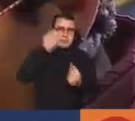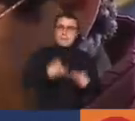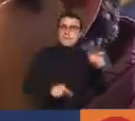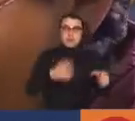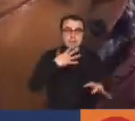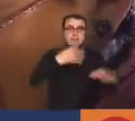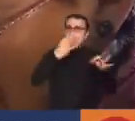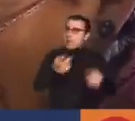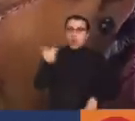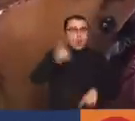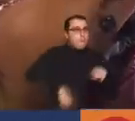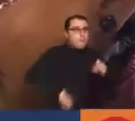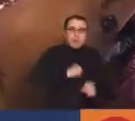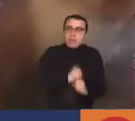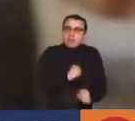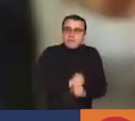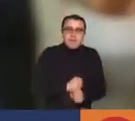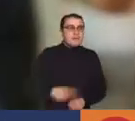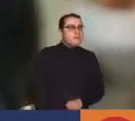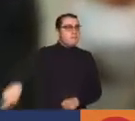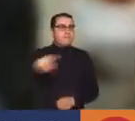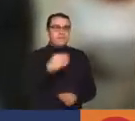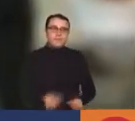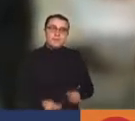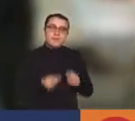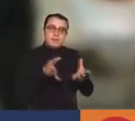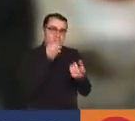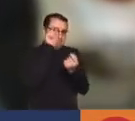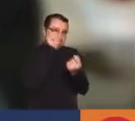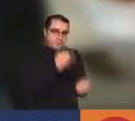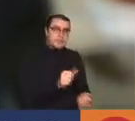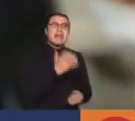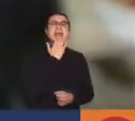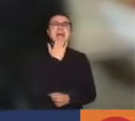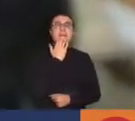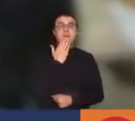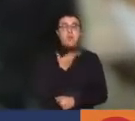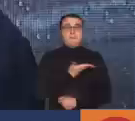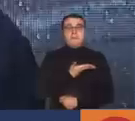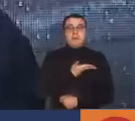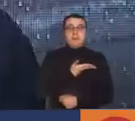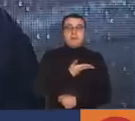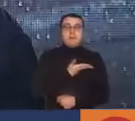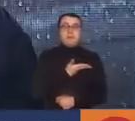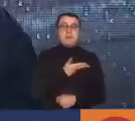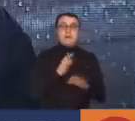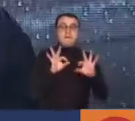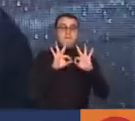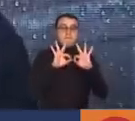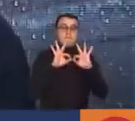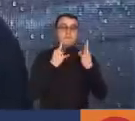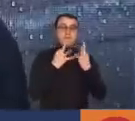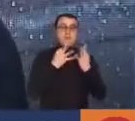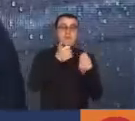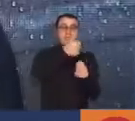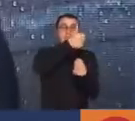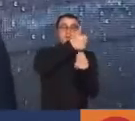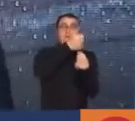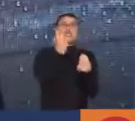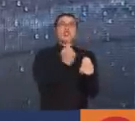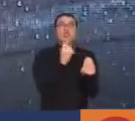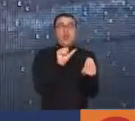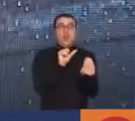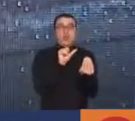trabajar. Por ejemplo, una mamá cabeza de hogar sola de